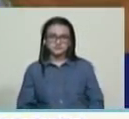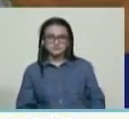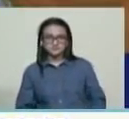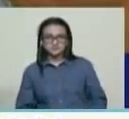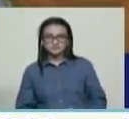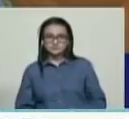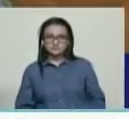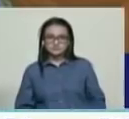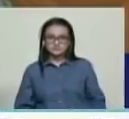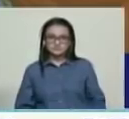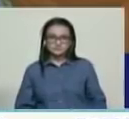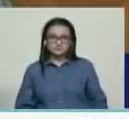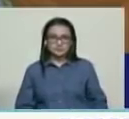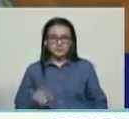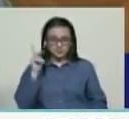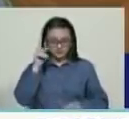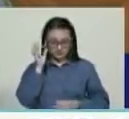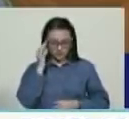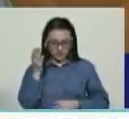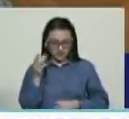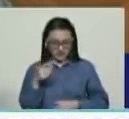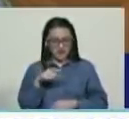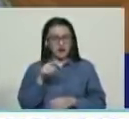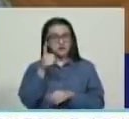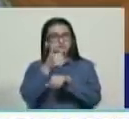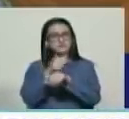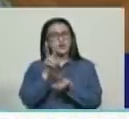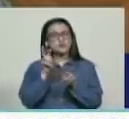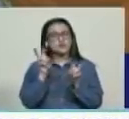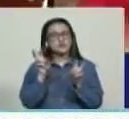Profesora Yesenia Lara, Autoridad Única de Educación.